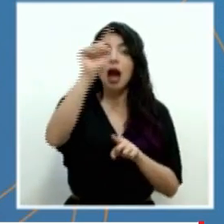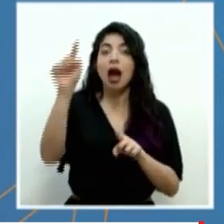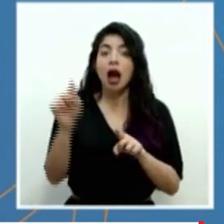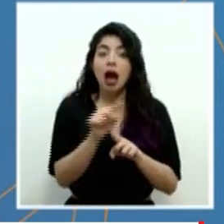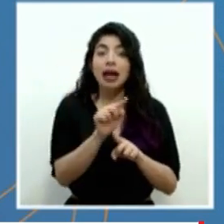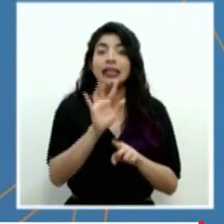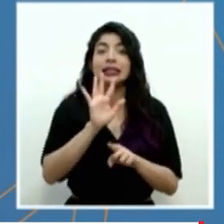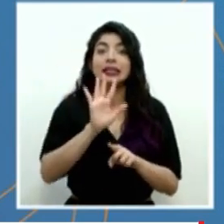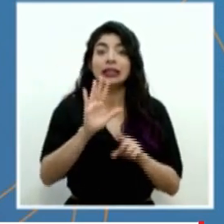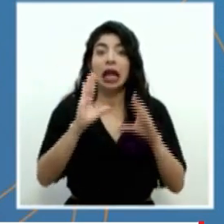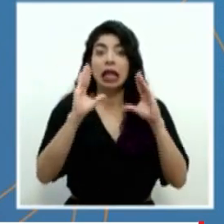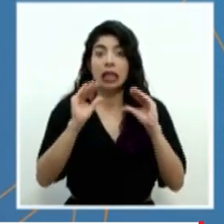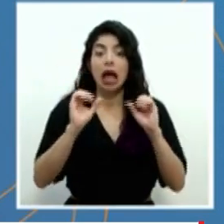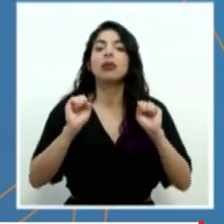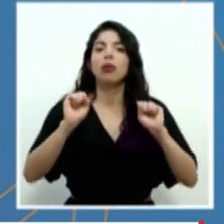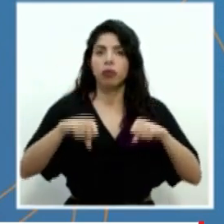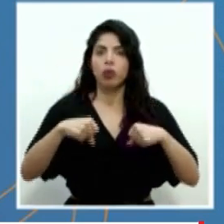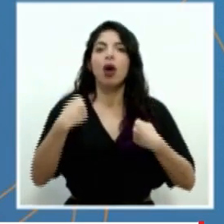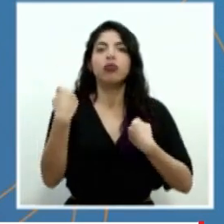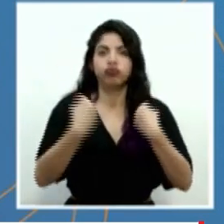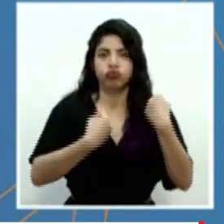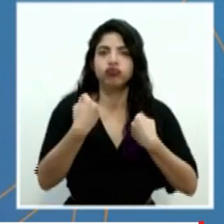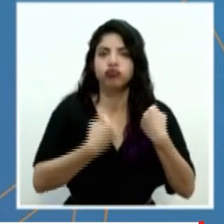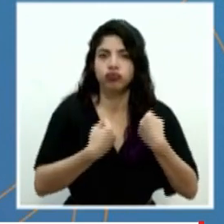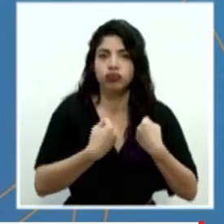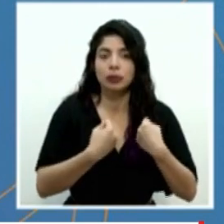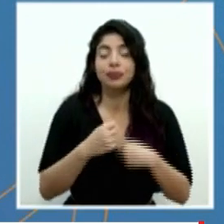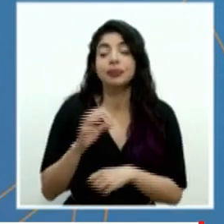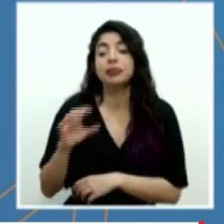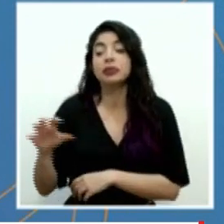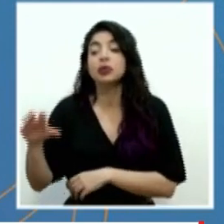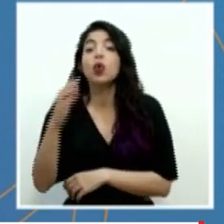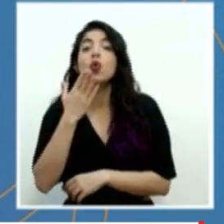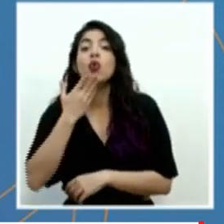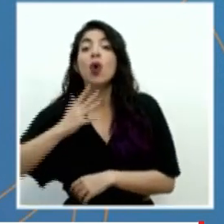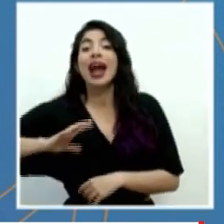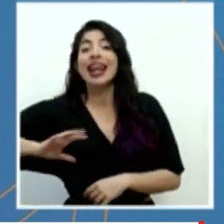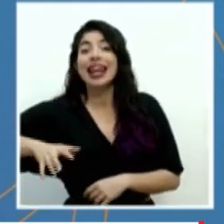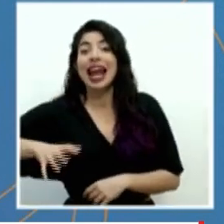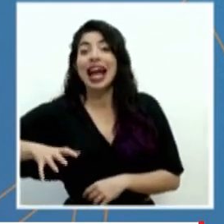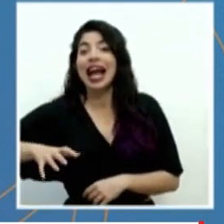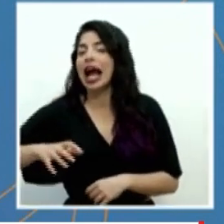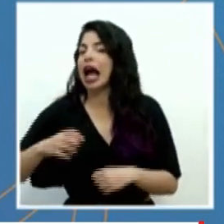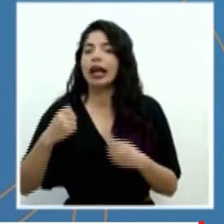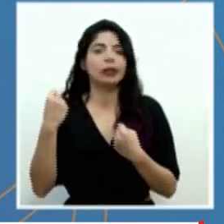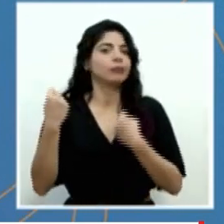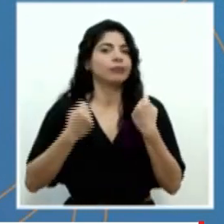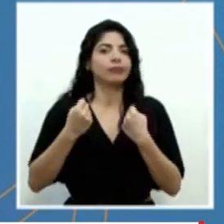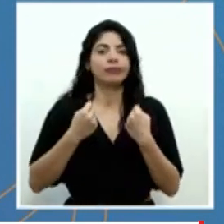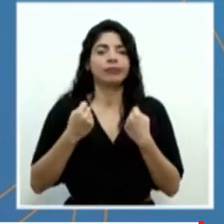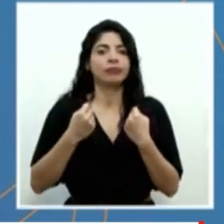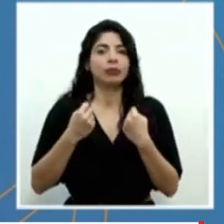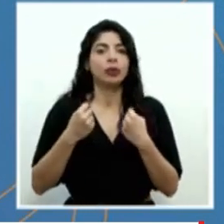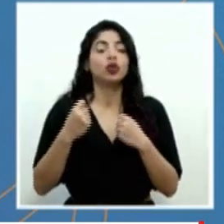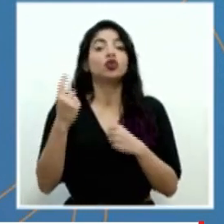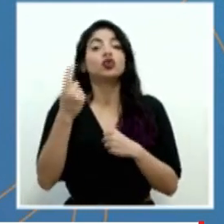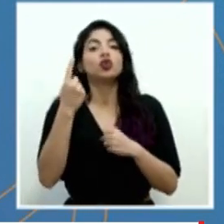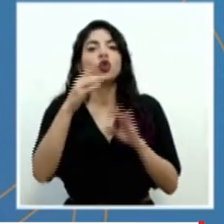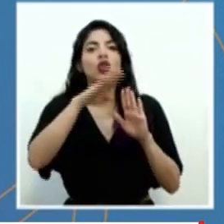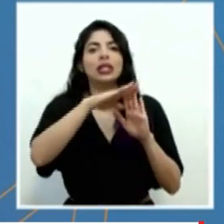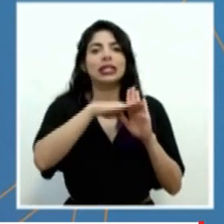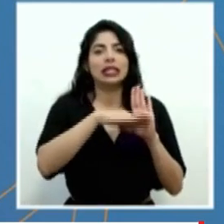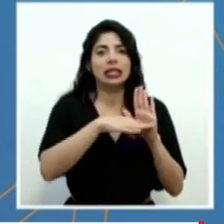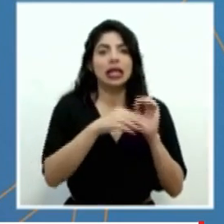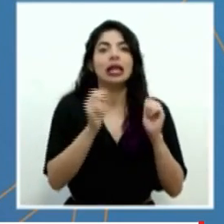las 5 de la tarde. También para los cantones de alerta naranja no circularán, salvo la lista